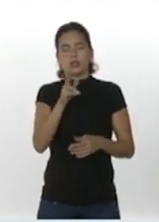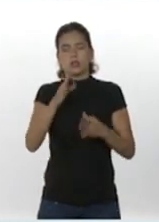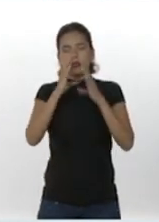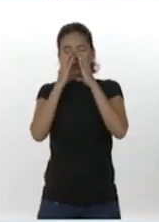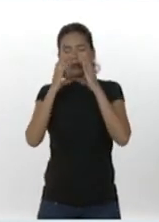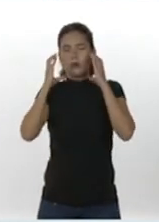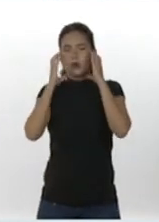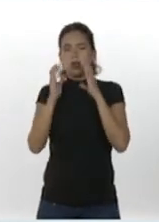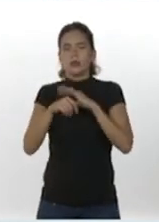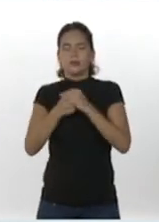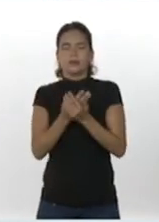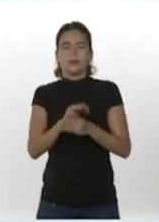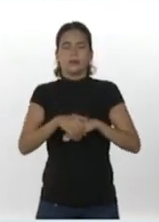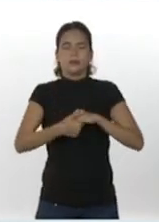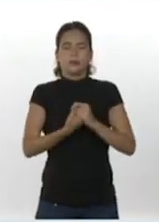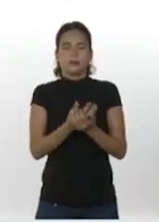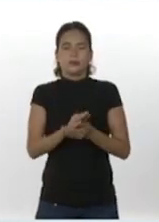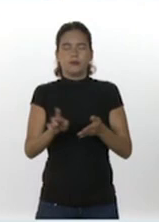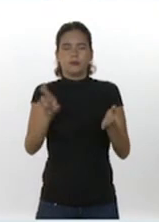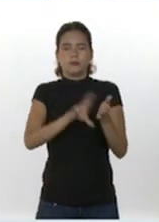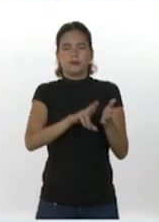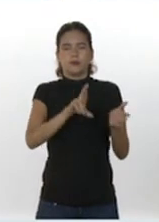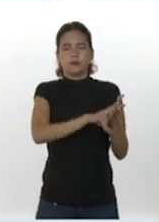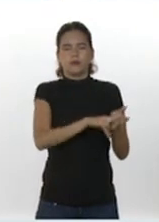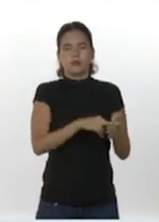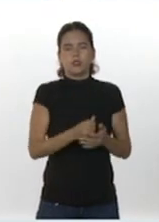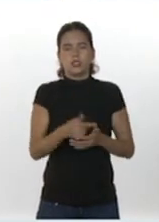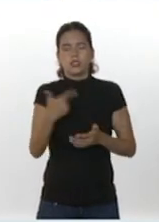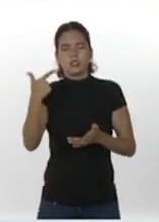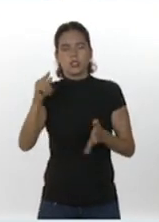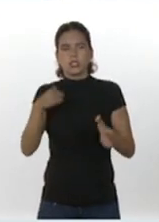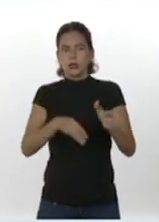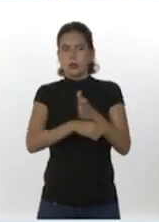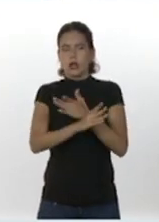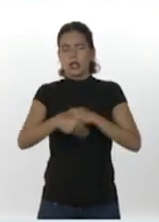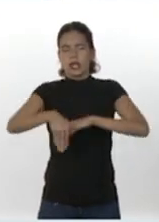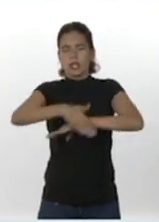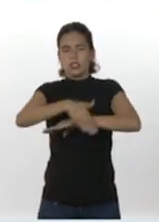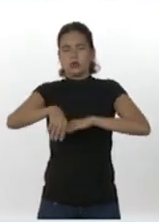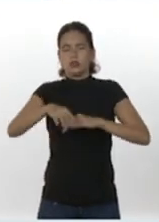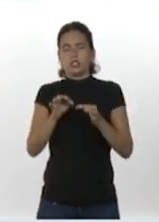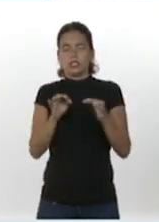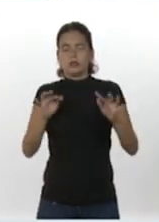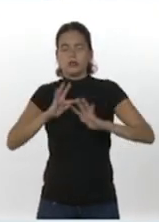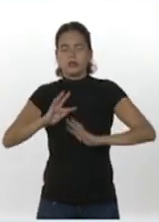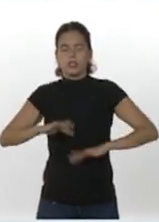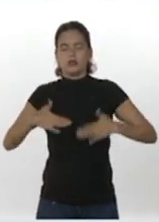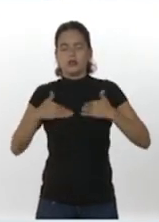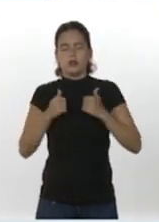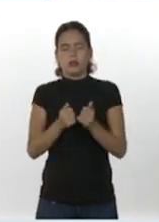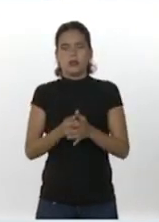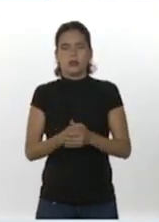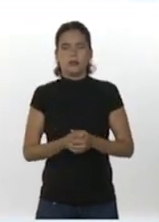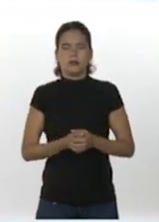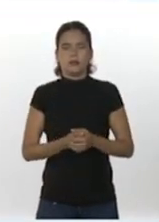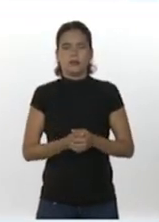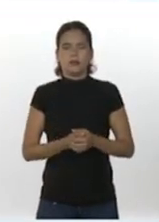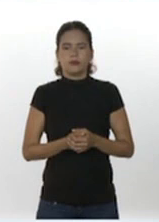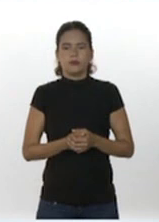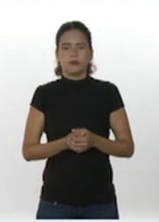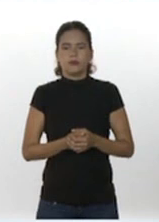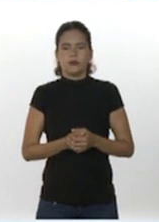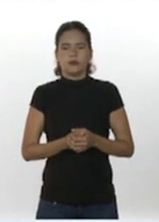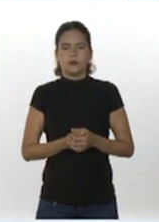tapabocas, el lavado frecuente de las manos con agua y jabón, y si salimos a la calle, mantener un distanciamiento físico saludable. Es así,